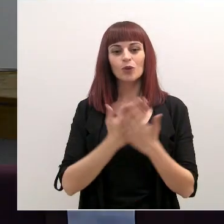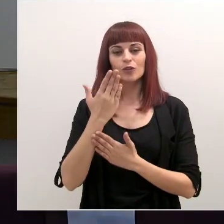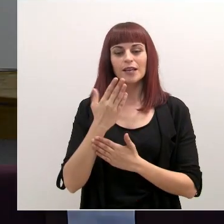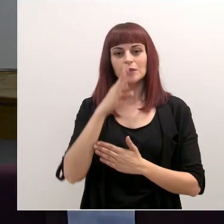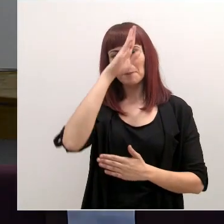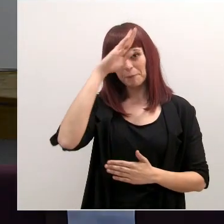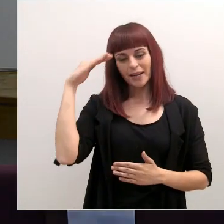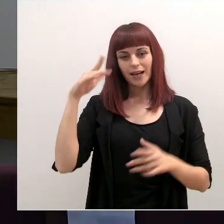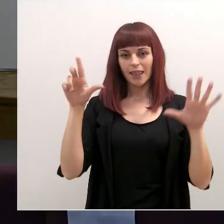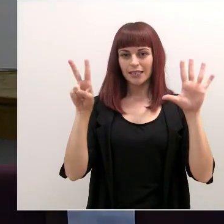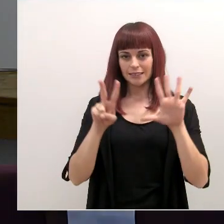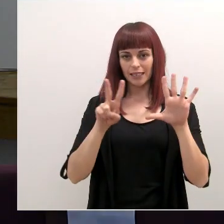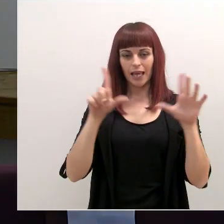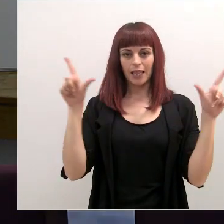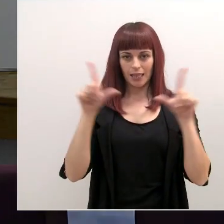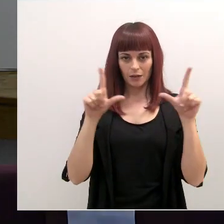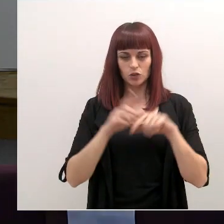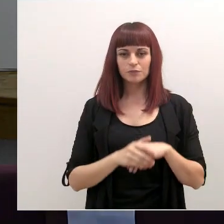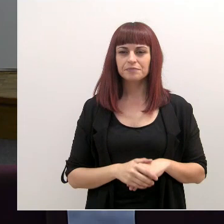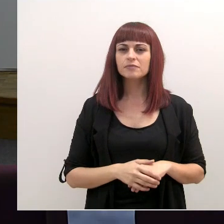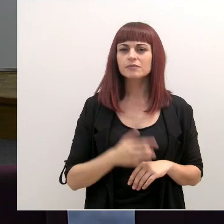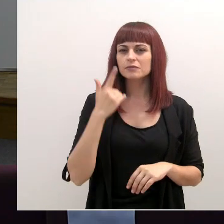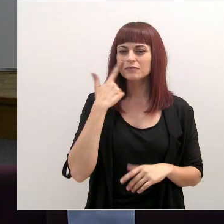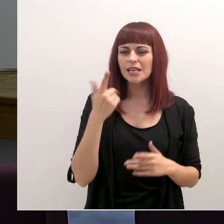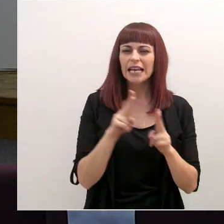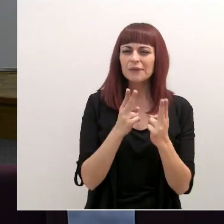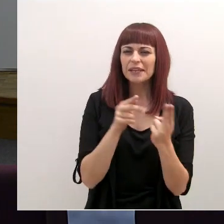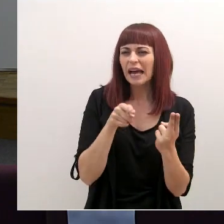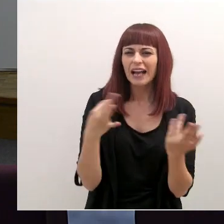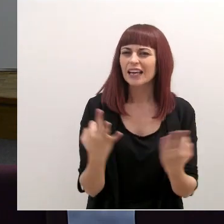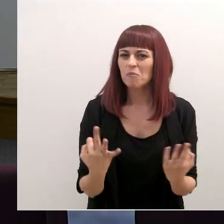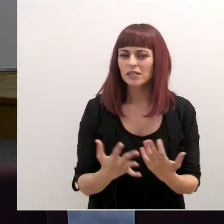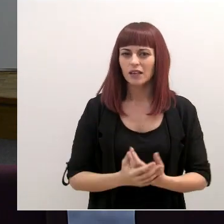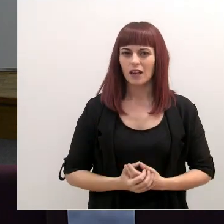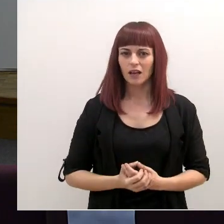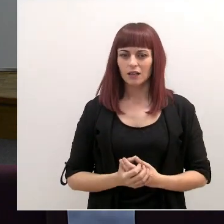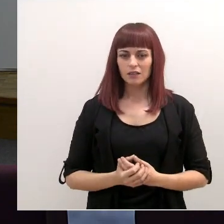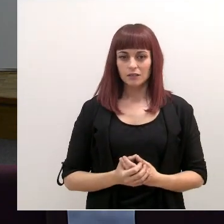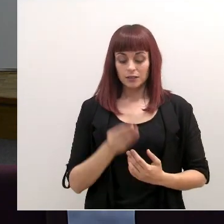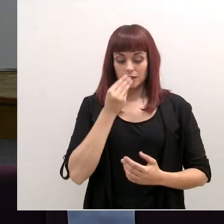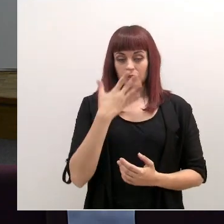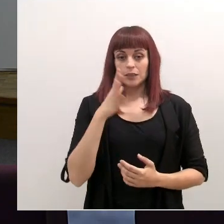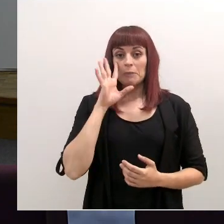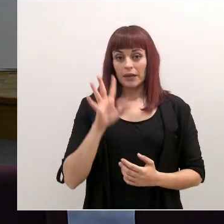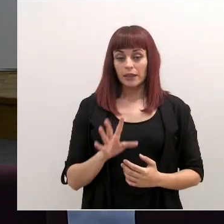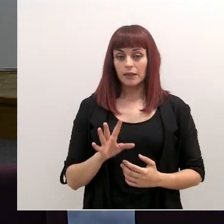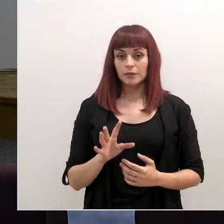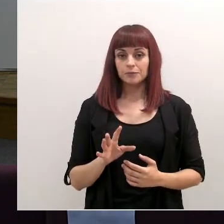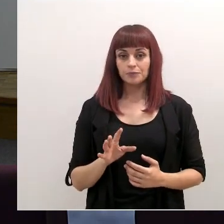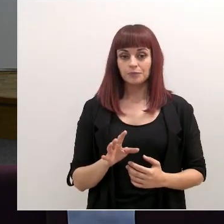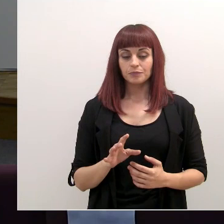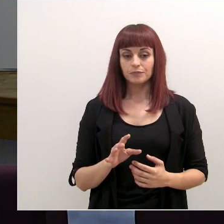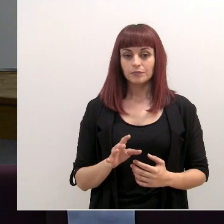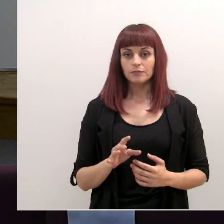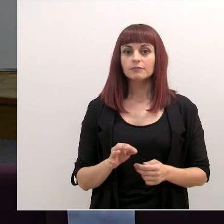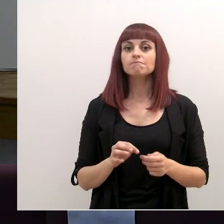Fernández de 7 Televisión. ¿Exactamente qué está sucediendo en Librilla? En Librilla. Bueno, en Librilla parece ser que ha surgido